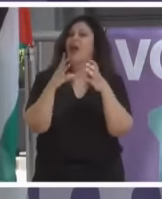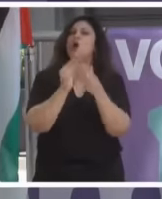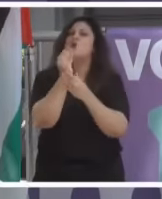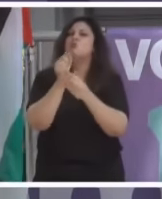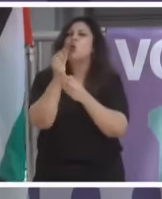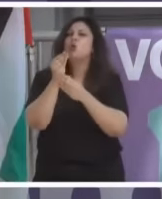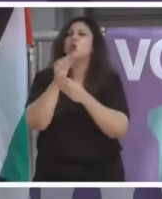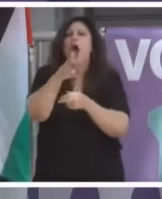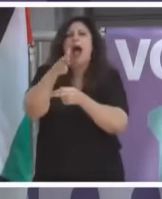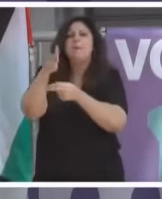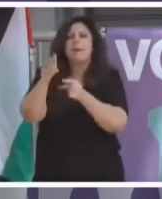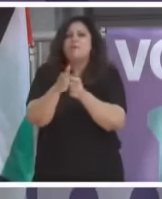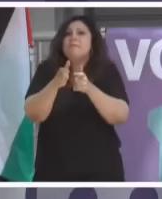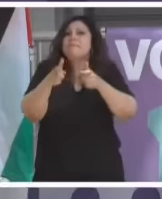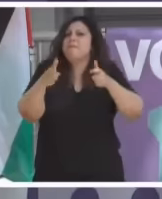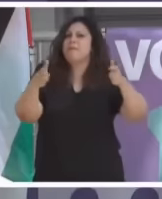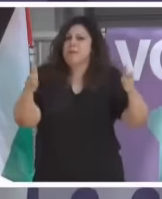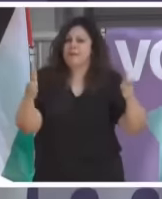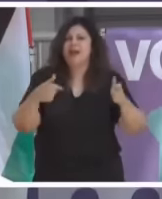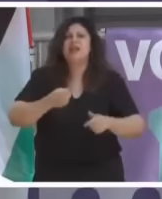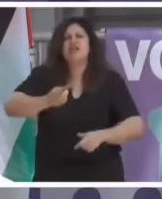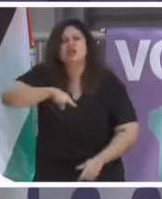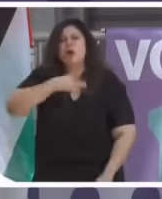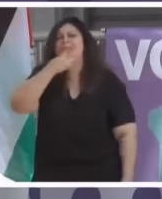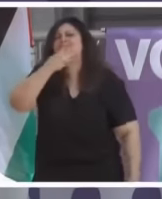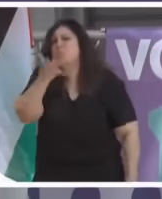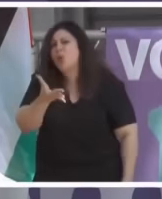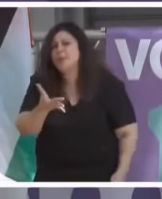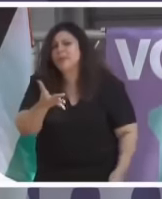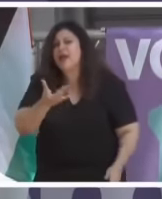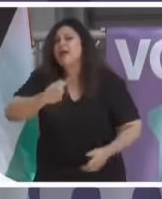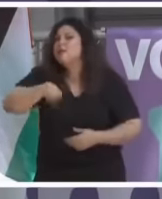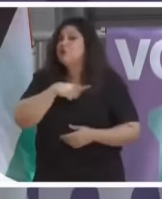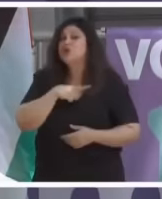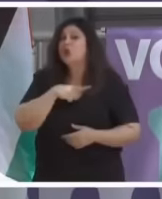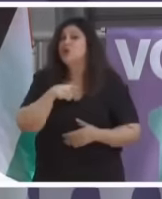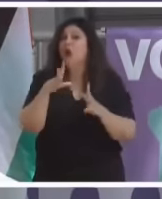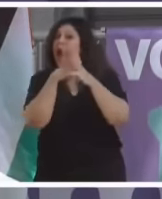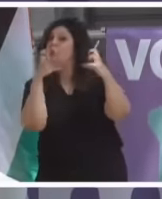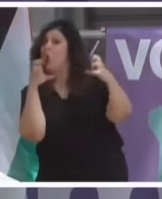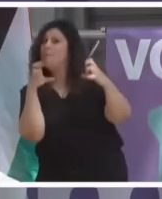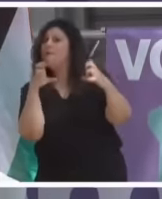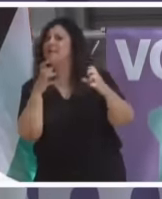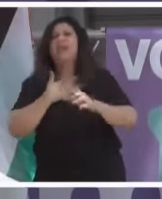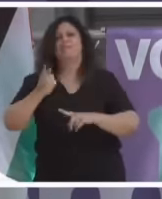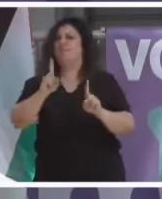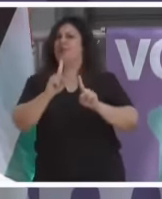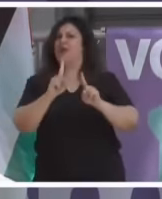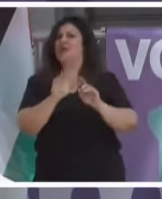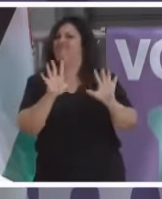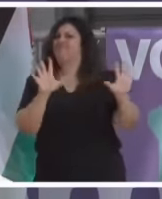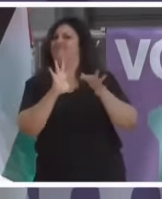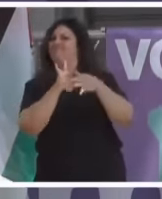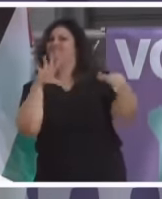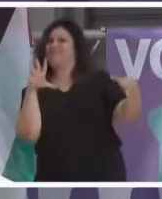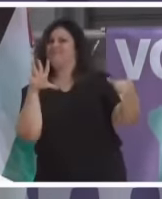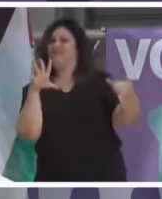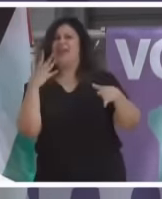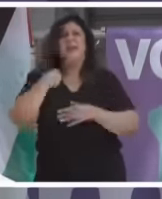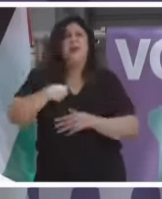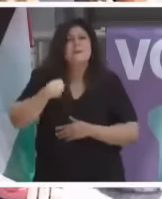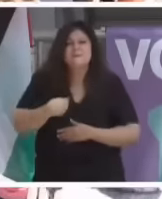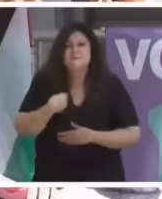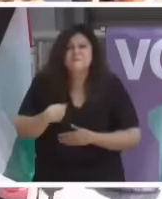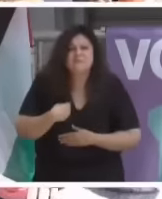en armamento. Eso nos avergüenza. No queremos ser cómplices, igual del mismo modo que no queremos ser cómplices de los barcos